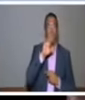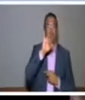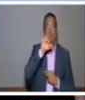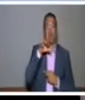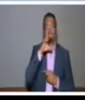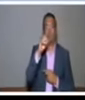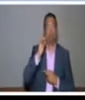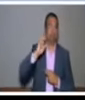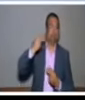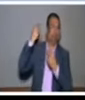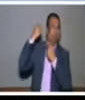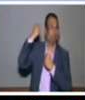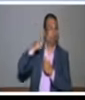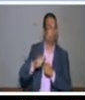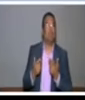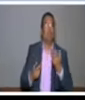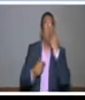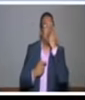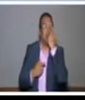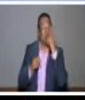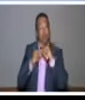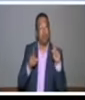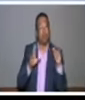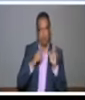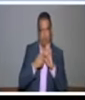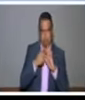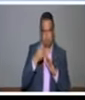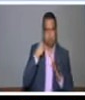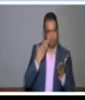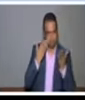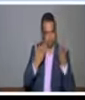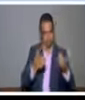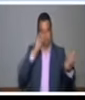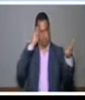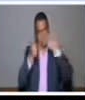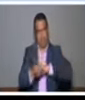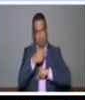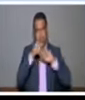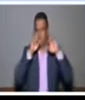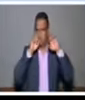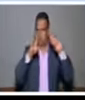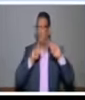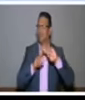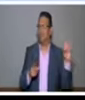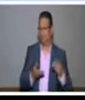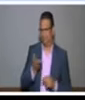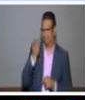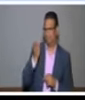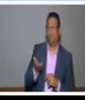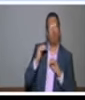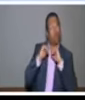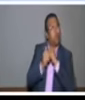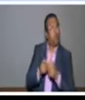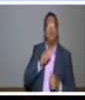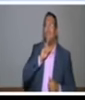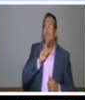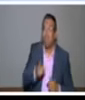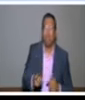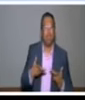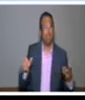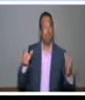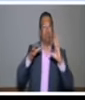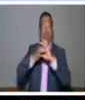de Educación. Antes de lograr la transformación que usted propone en esa agencia, ¿cómo usted de forma concreta va a